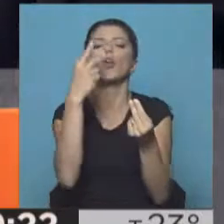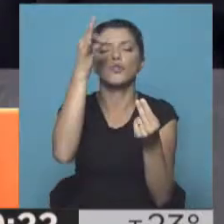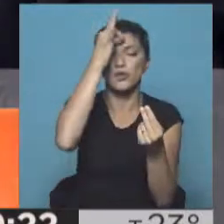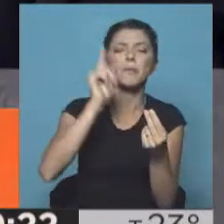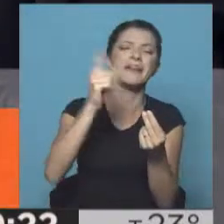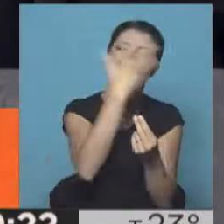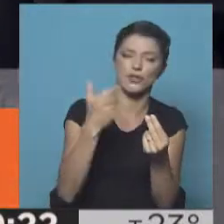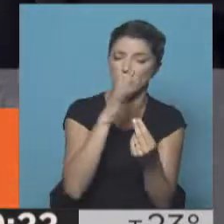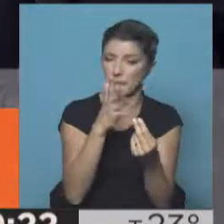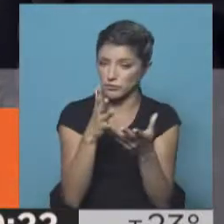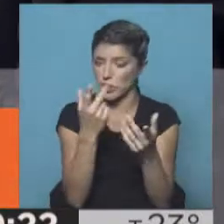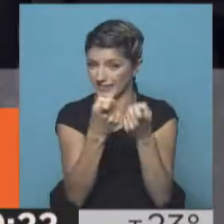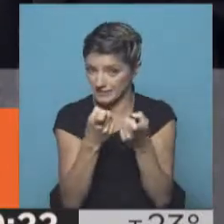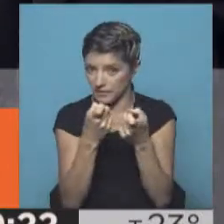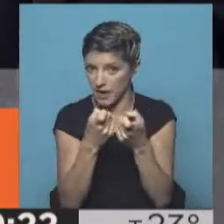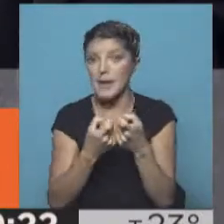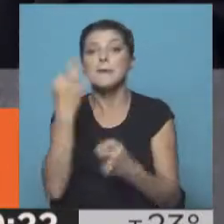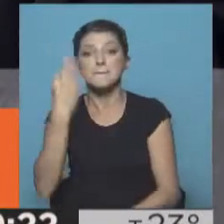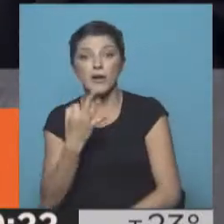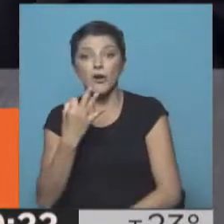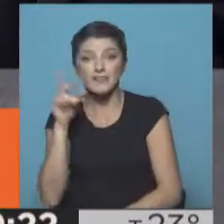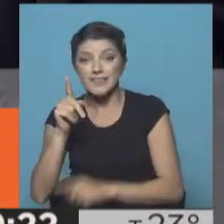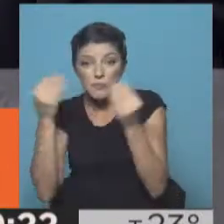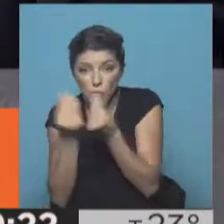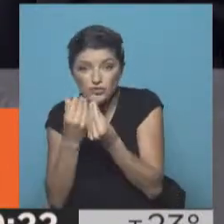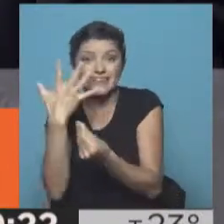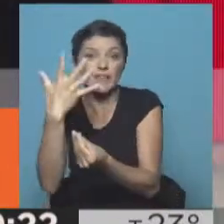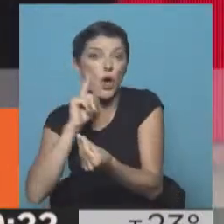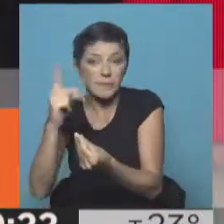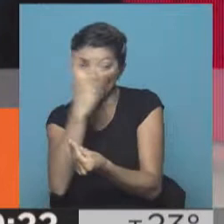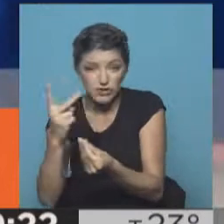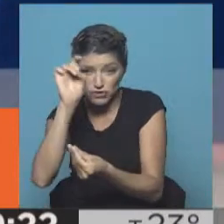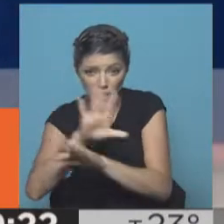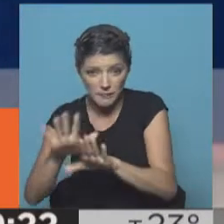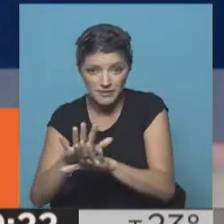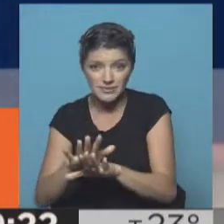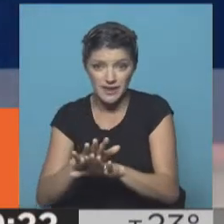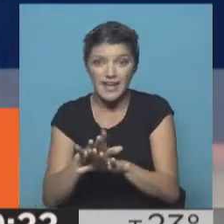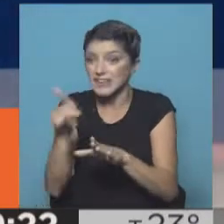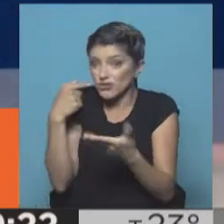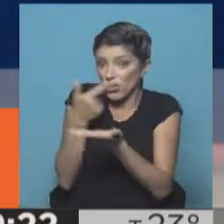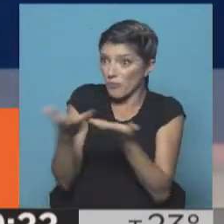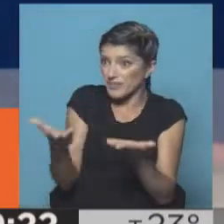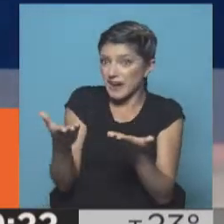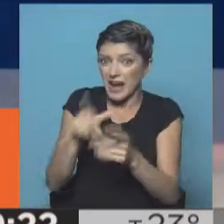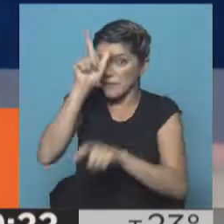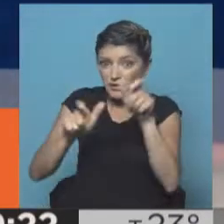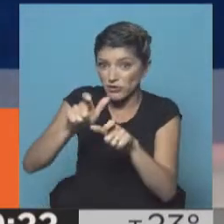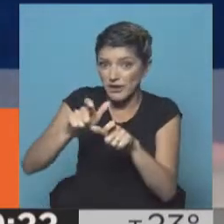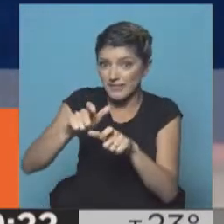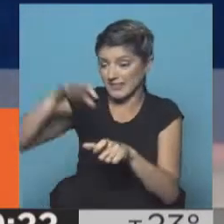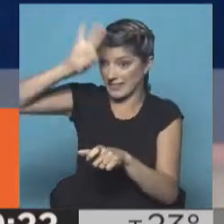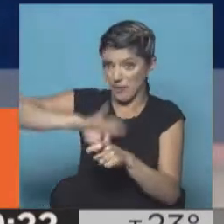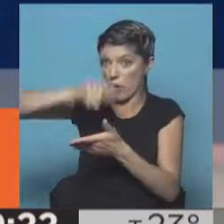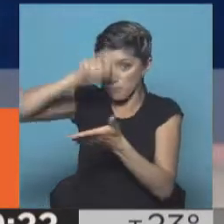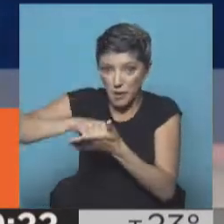básica alimentaria, en 5.200. Exacto. O sea, pero esto habla de que muchos ganan muy poco en la Argentina como promedio, en blanco. Es así, para